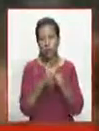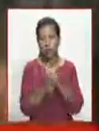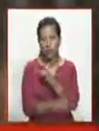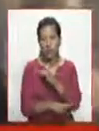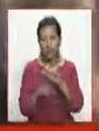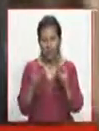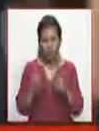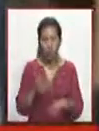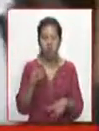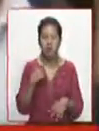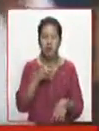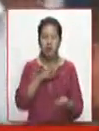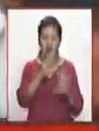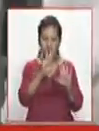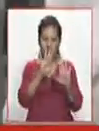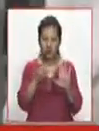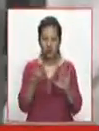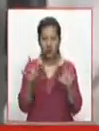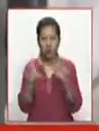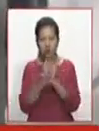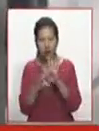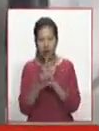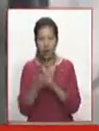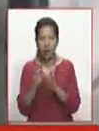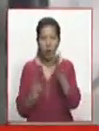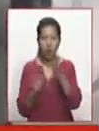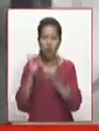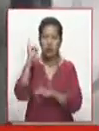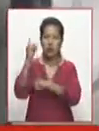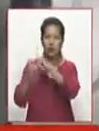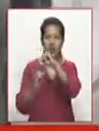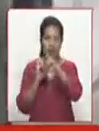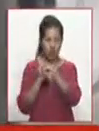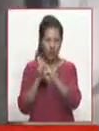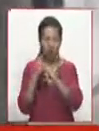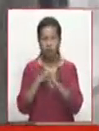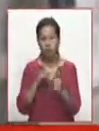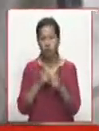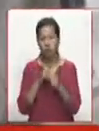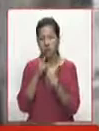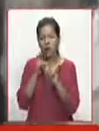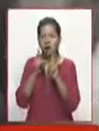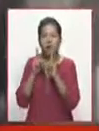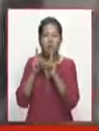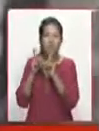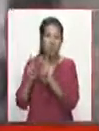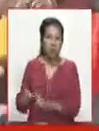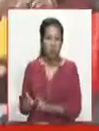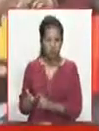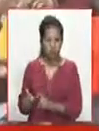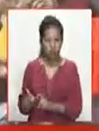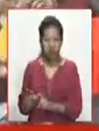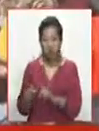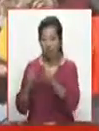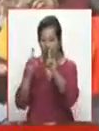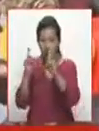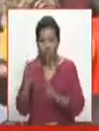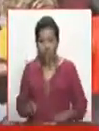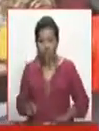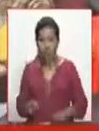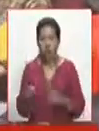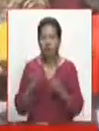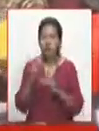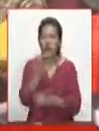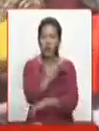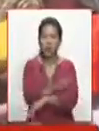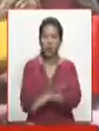es una consulta de carácter jurídico internacional, que es el paso que debemos seguir. Y esperaremos que el alto comisionado